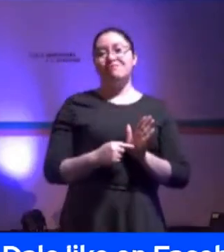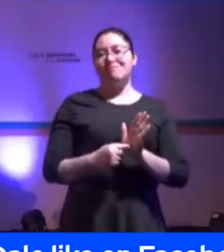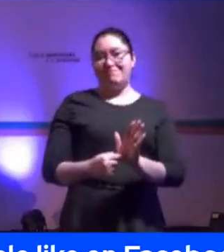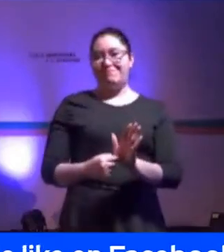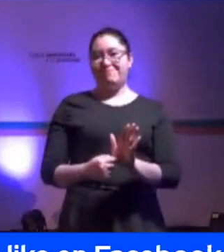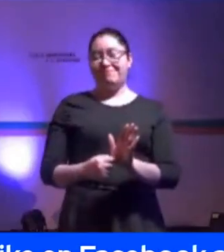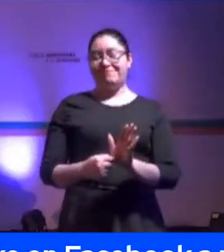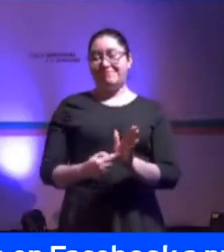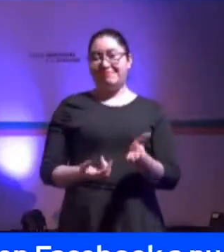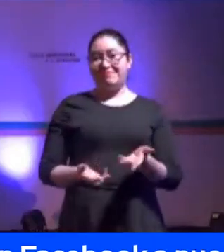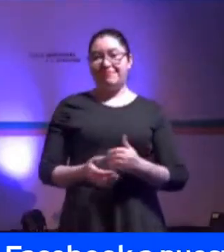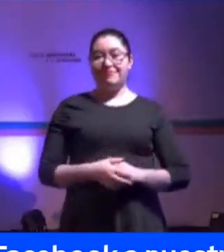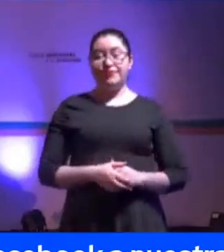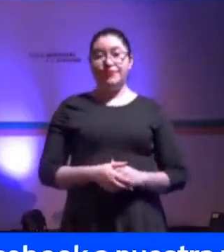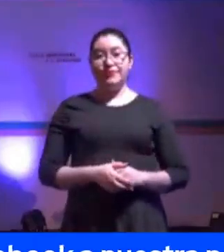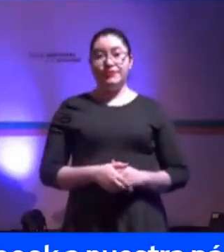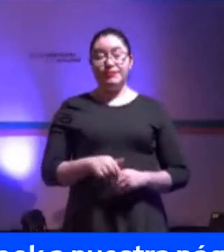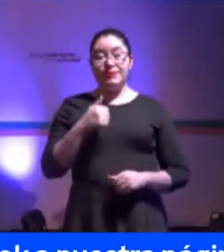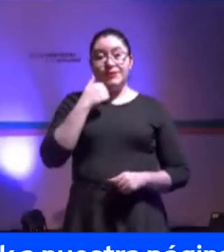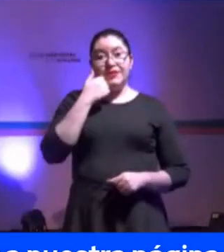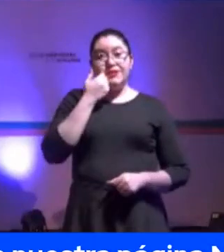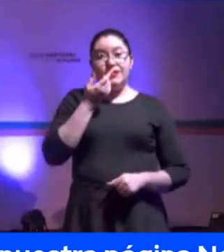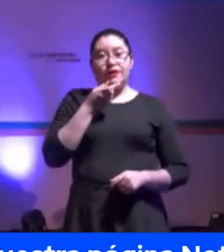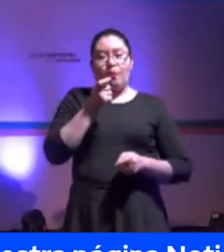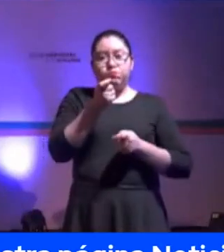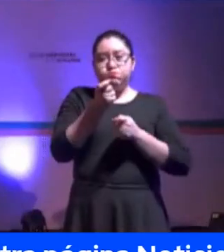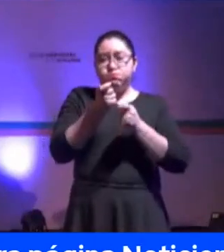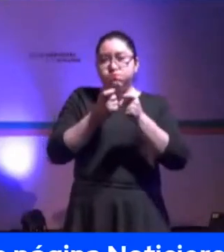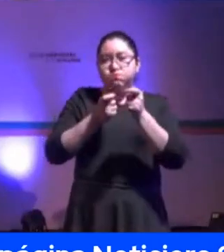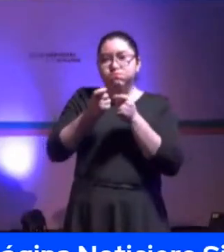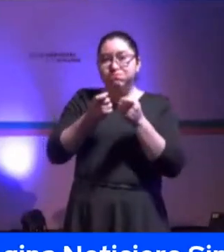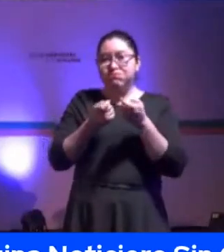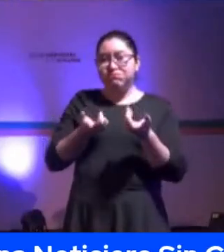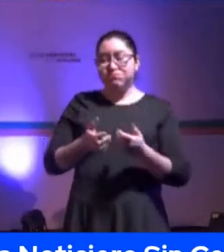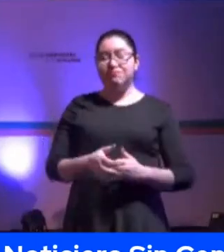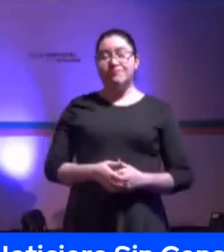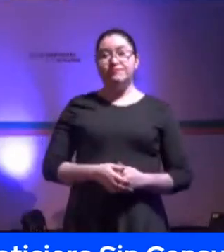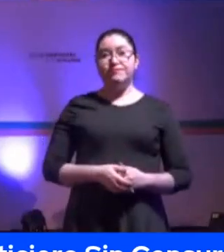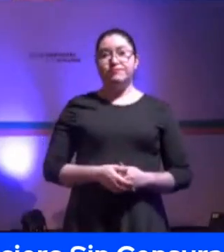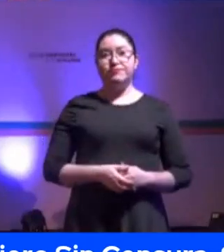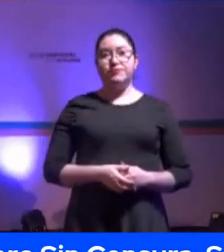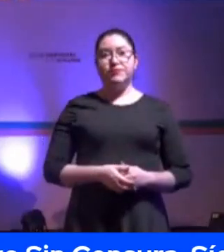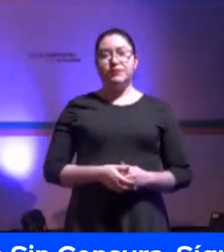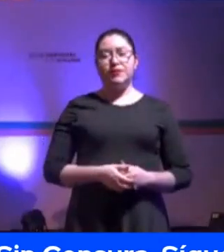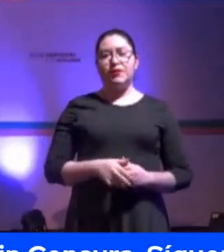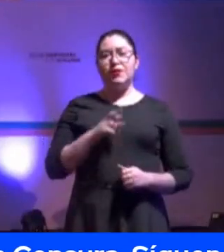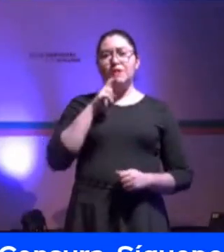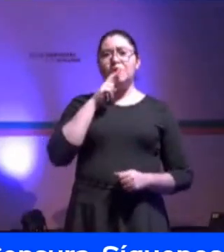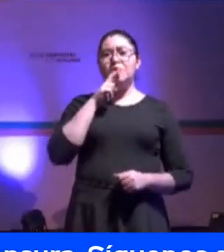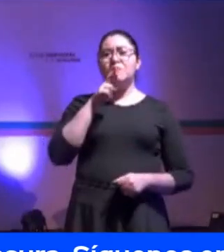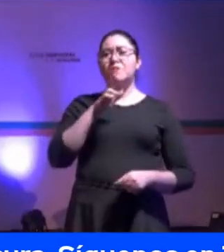de mentir, que los van a tratar de manipular. ¿Cuál es la solución?